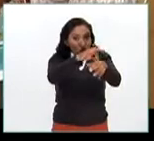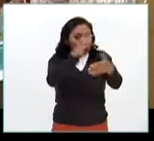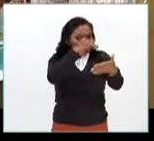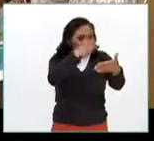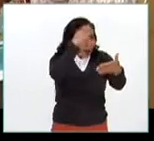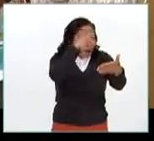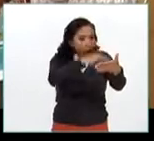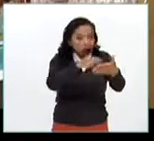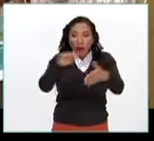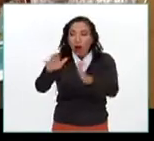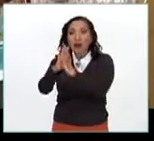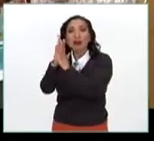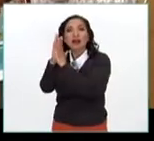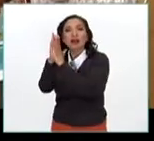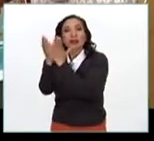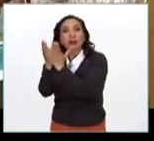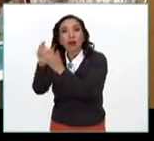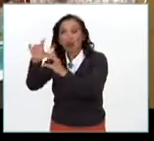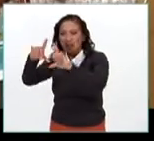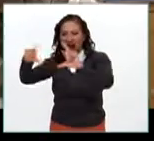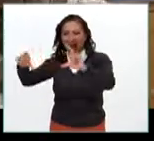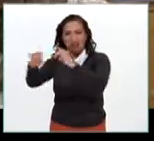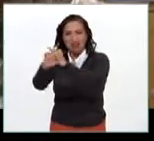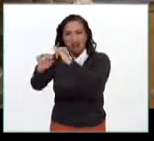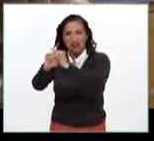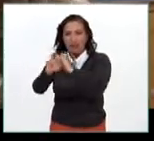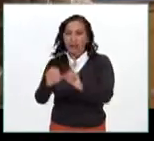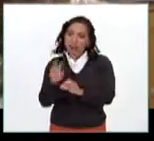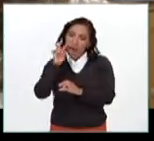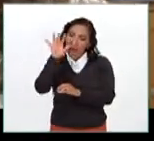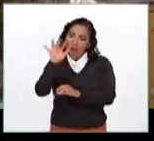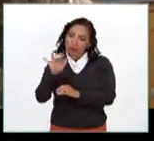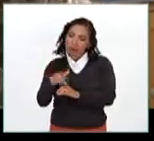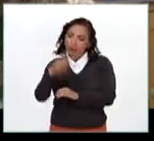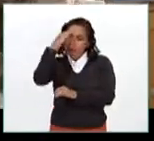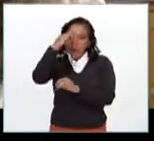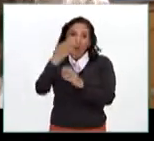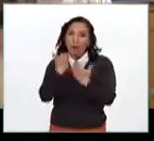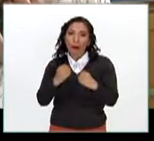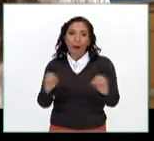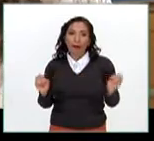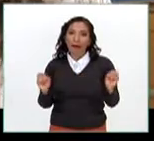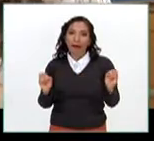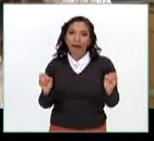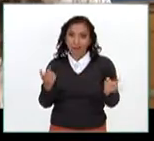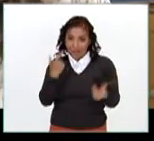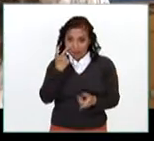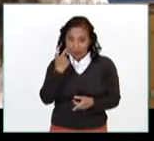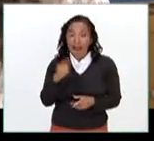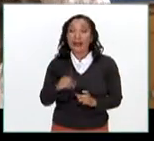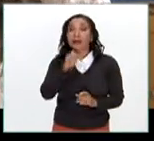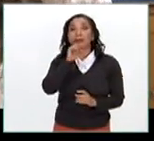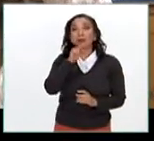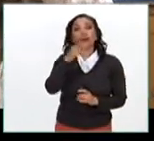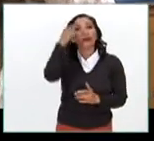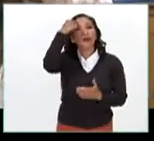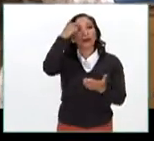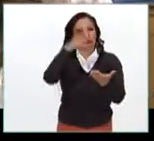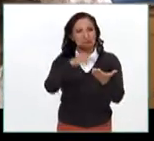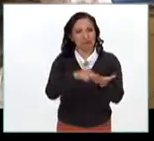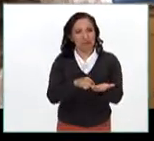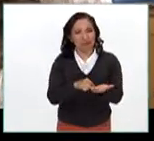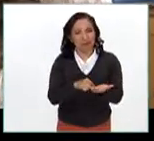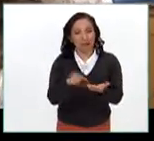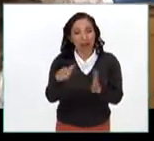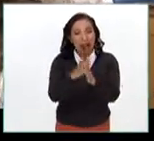si leemos un libro solo en esa página digital, que es la misma todo el tiempo. Y sobre todo, que también creo, Javier, que